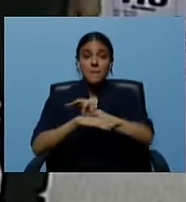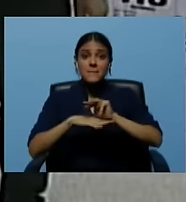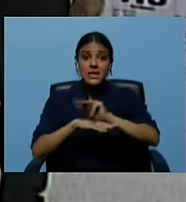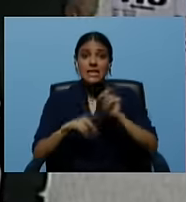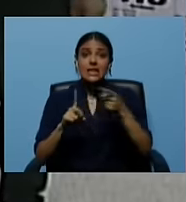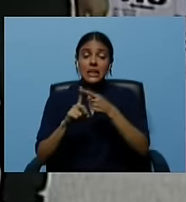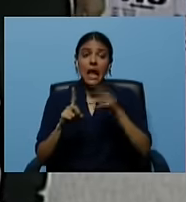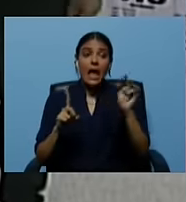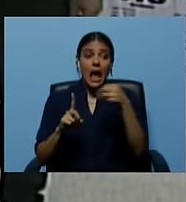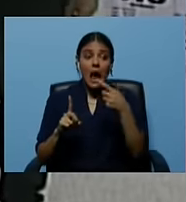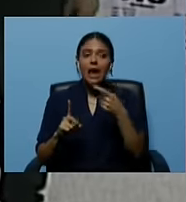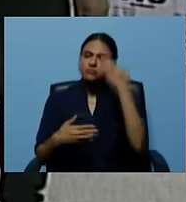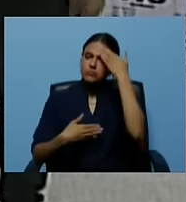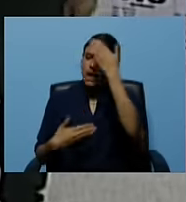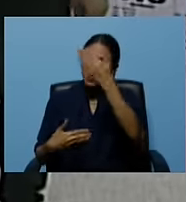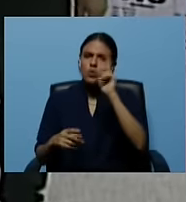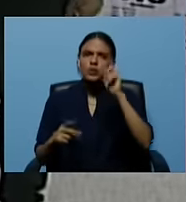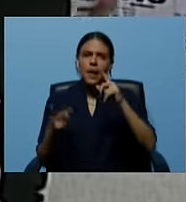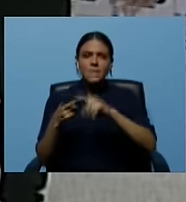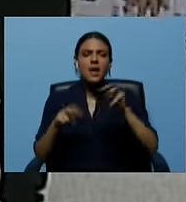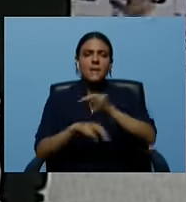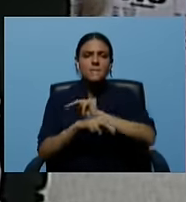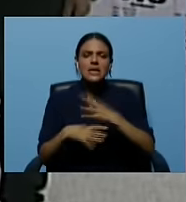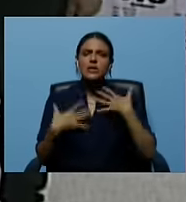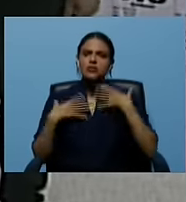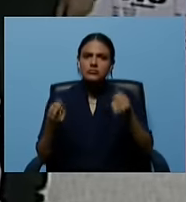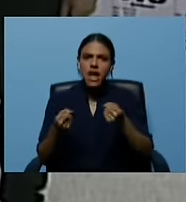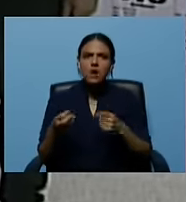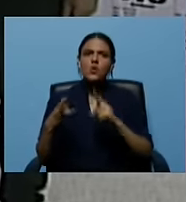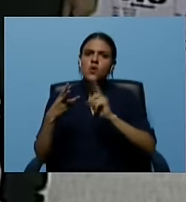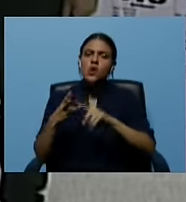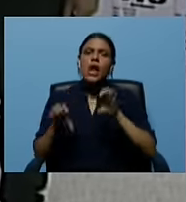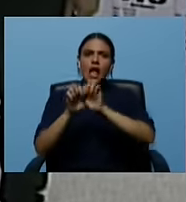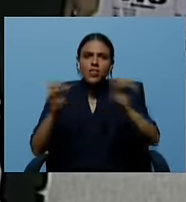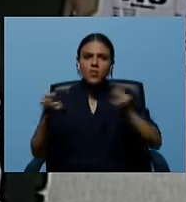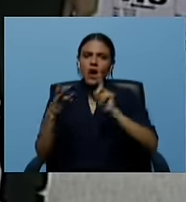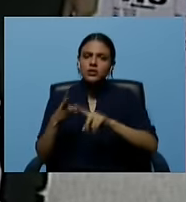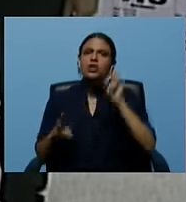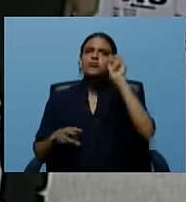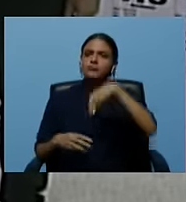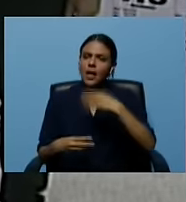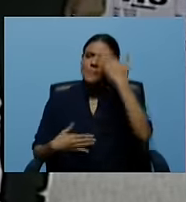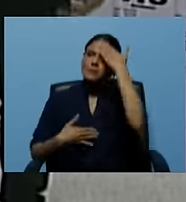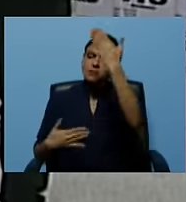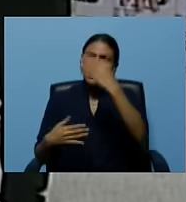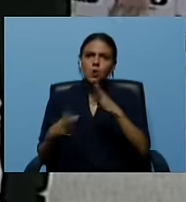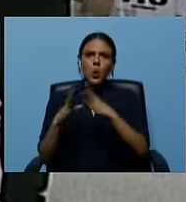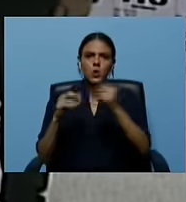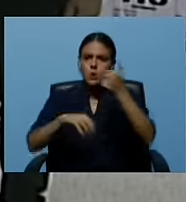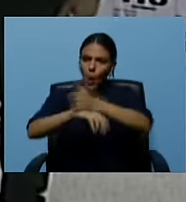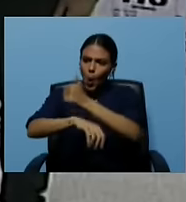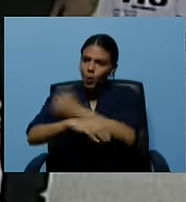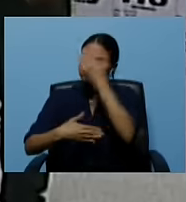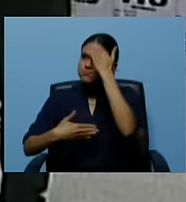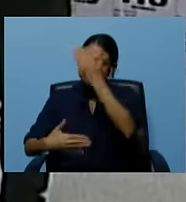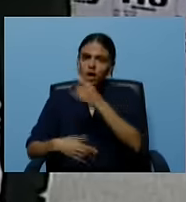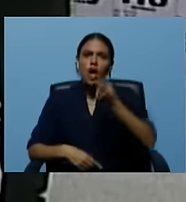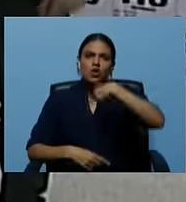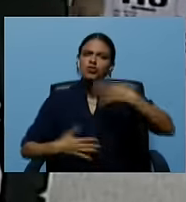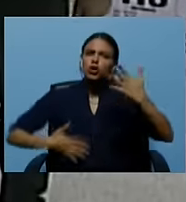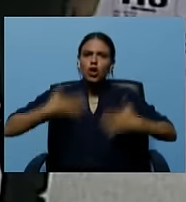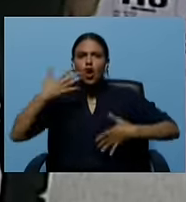Gabriela Jiménez, a la ministra de Salud, Magaly Gutiérrez, al nuevo ministro de Educación Universitario. Aquí muy contentos nosotros con